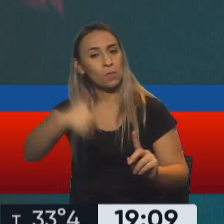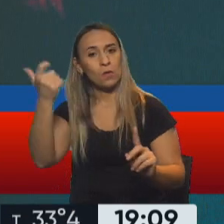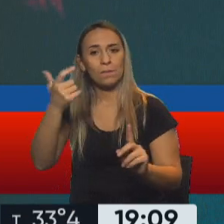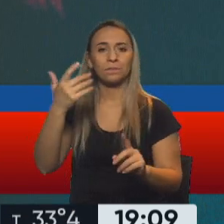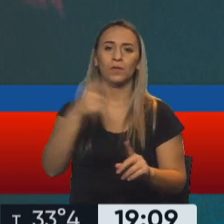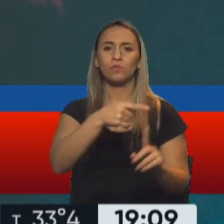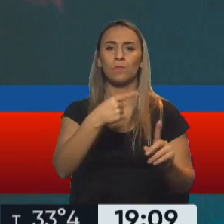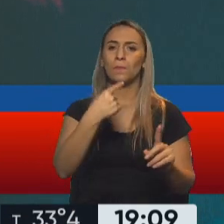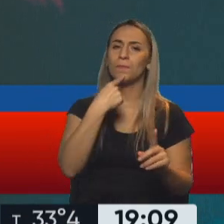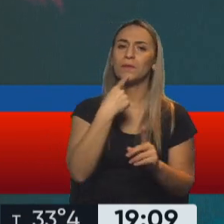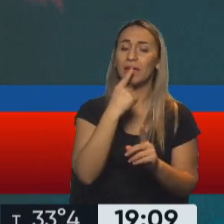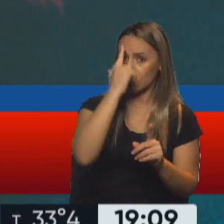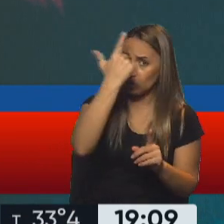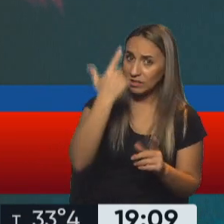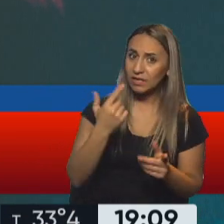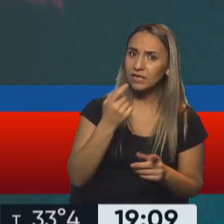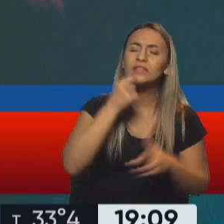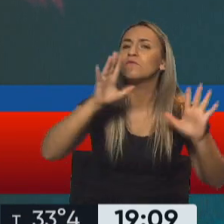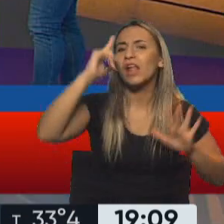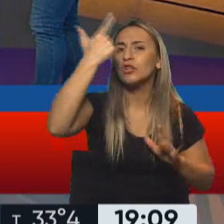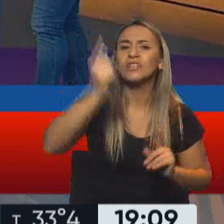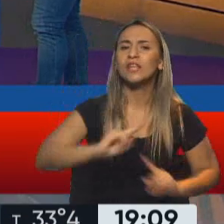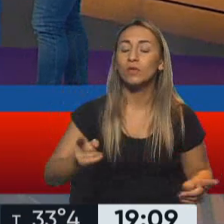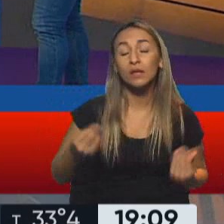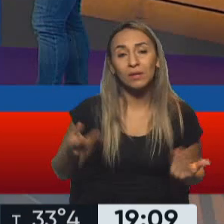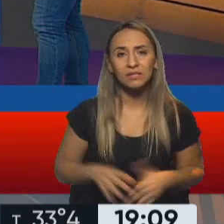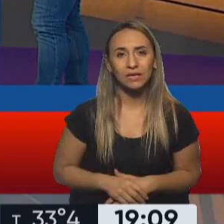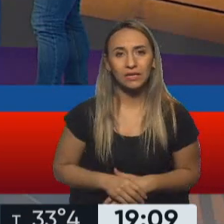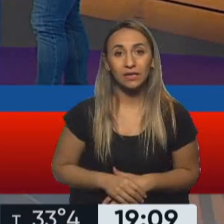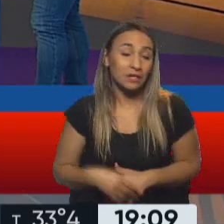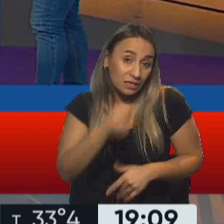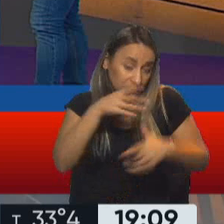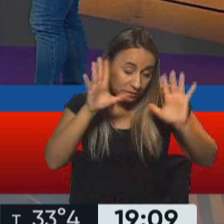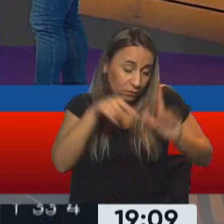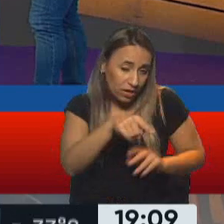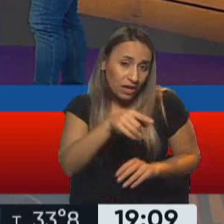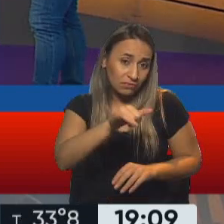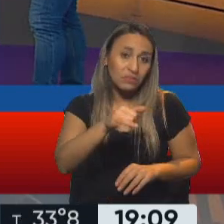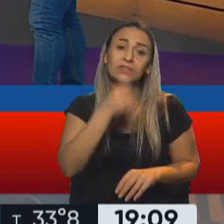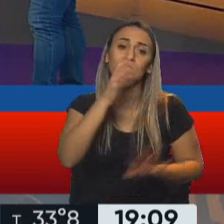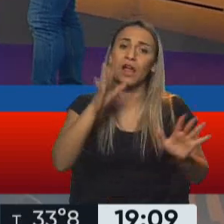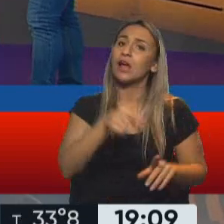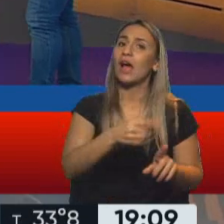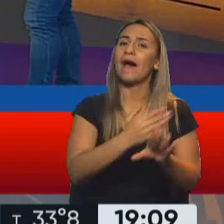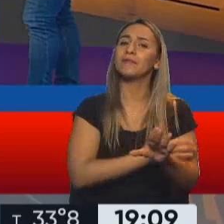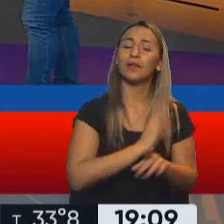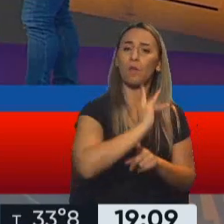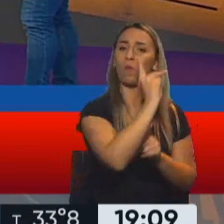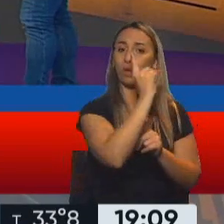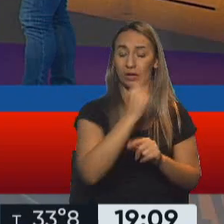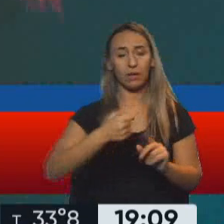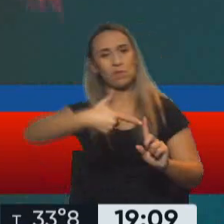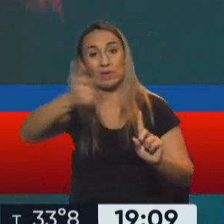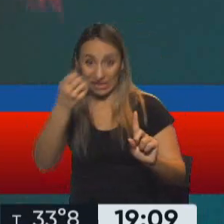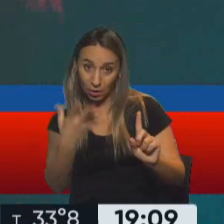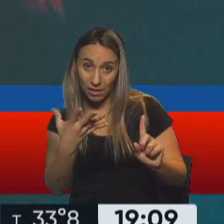nuca a un pibe inocente. ¿Y si no era inocente? Claro. ¿Y si hicieron un pibe que había robado? ¿Estaba bien el tiro en la